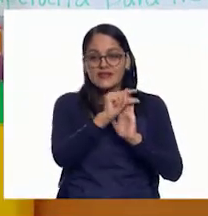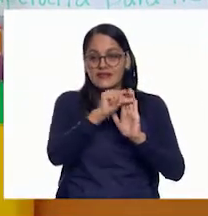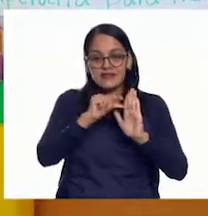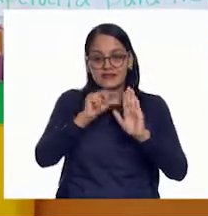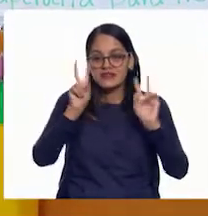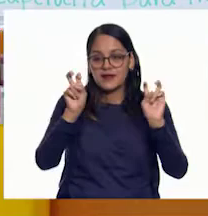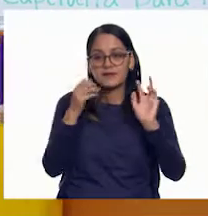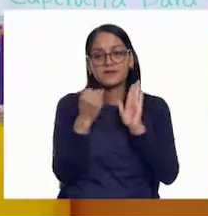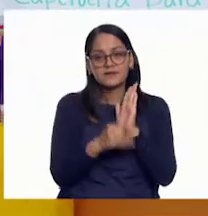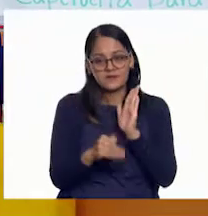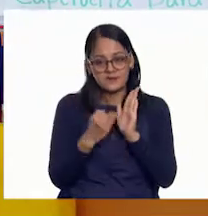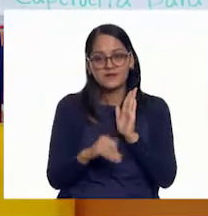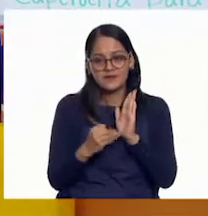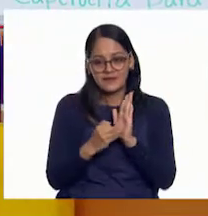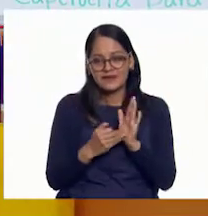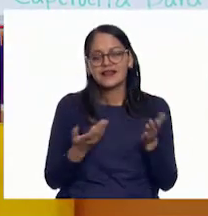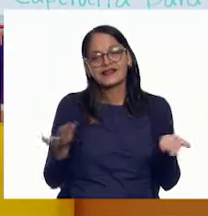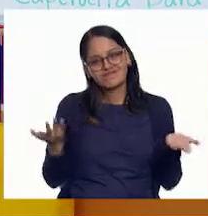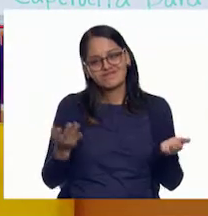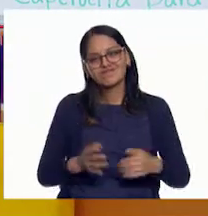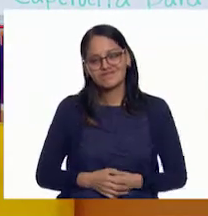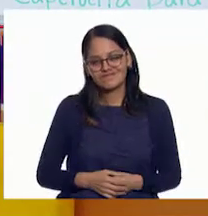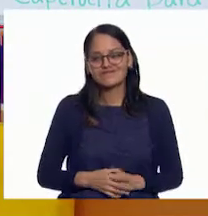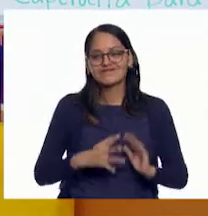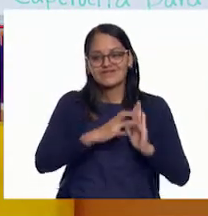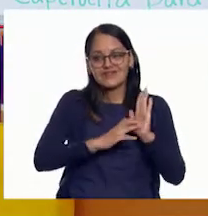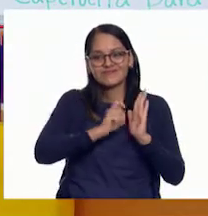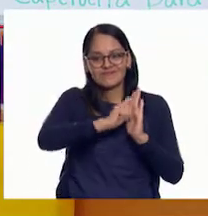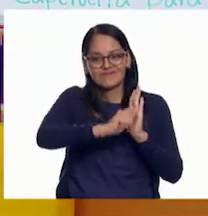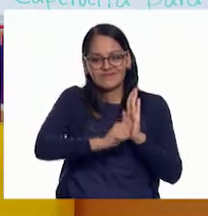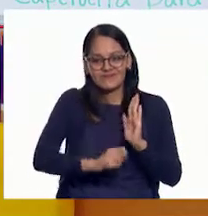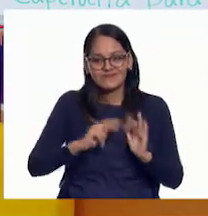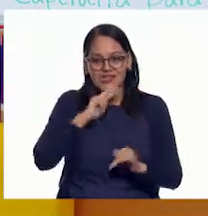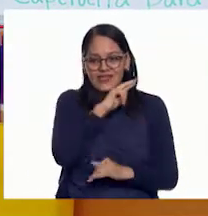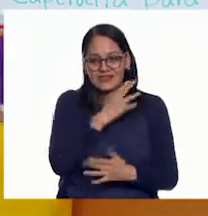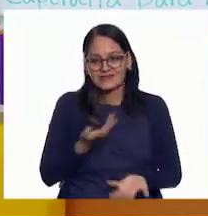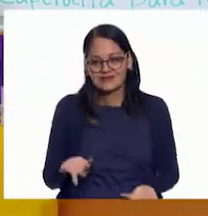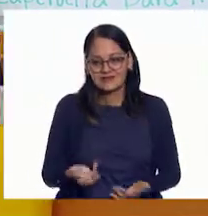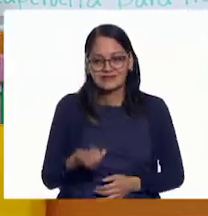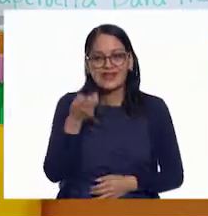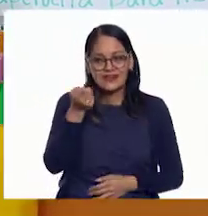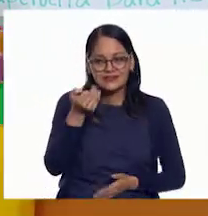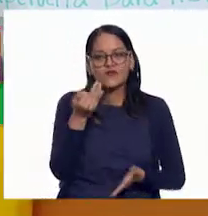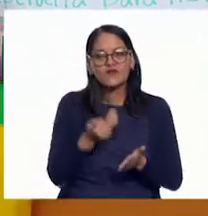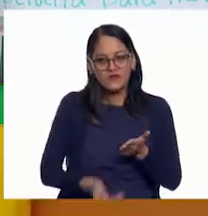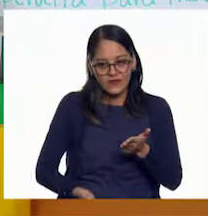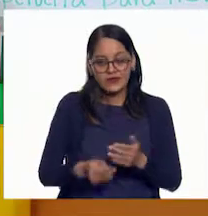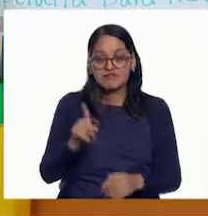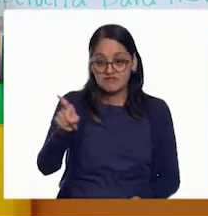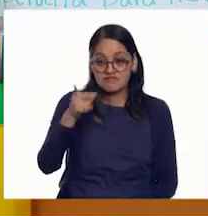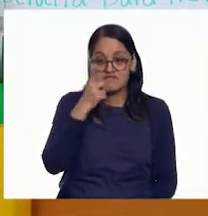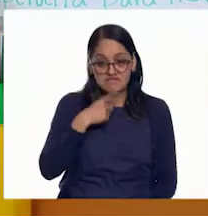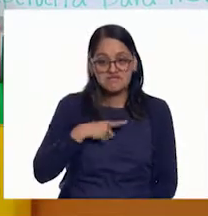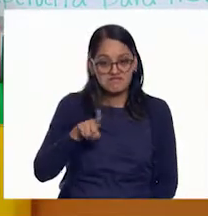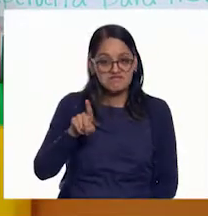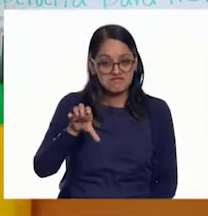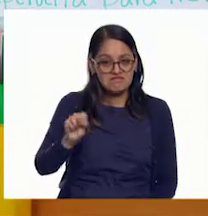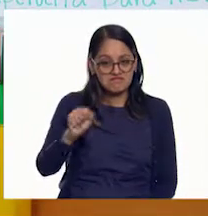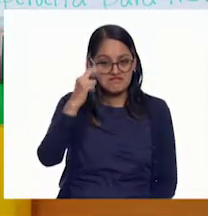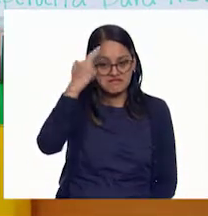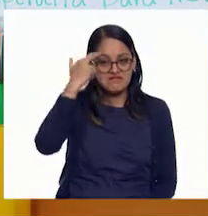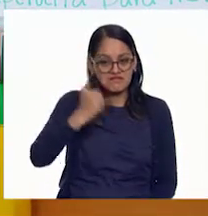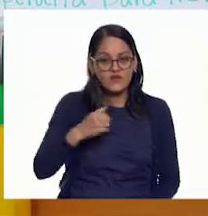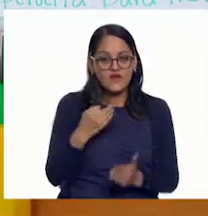el título, nos fuimos directamente al texto. Es cierto. Y entonces ahí nos hace una muy buena observación, Gustavo,